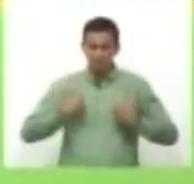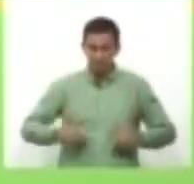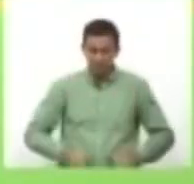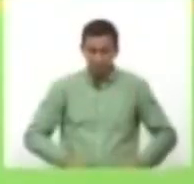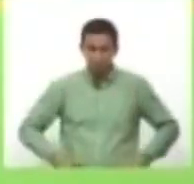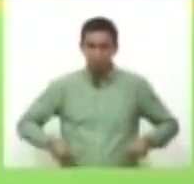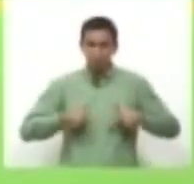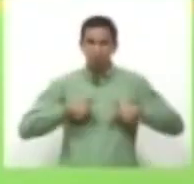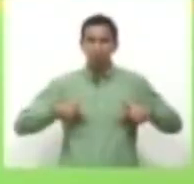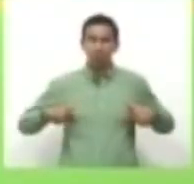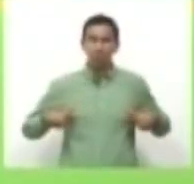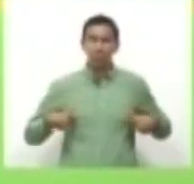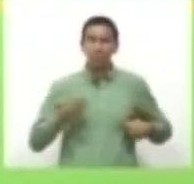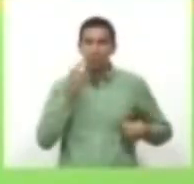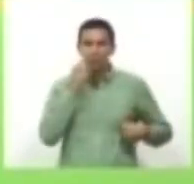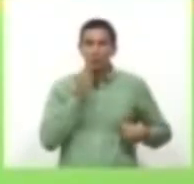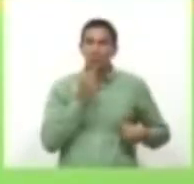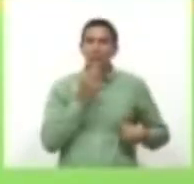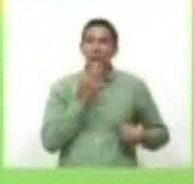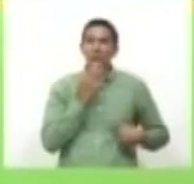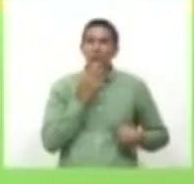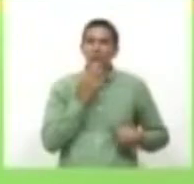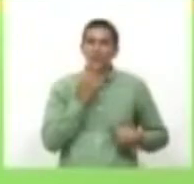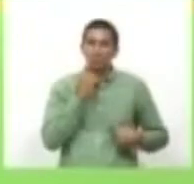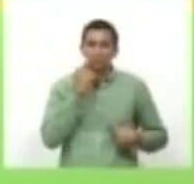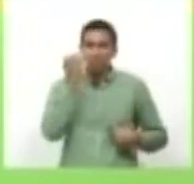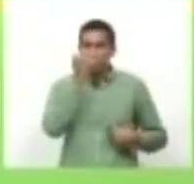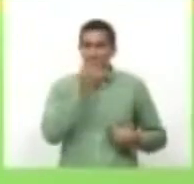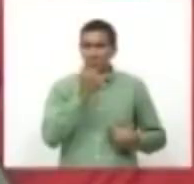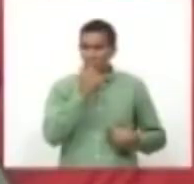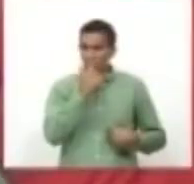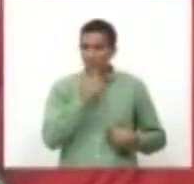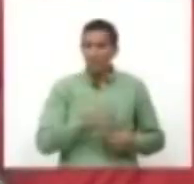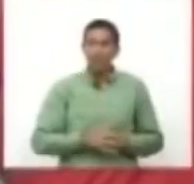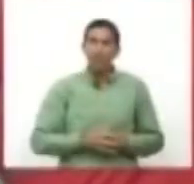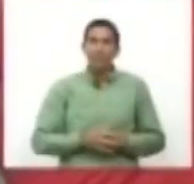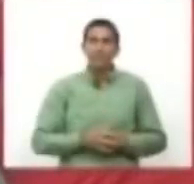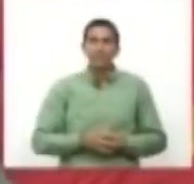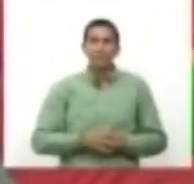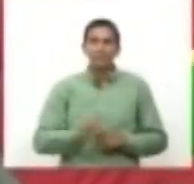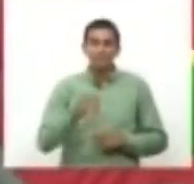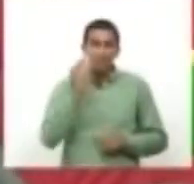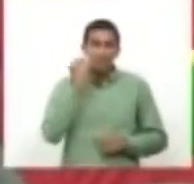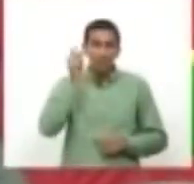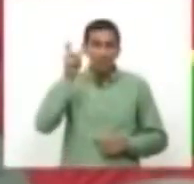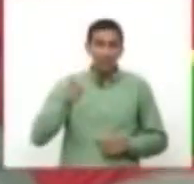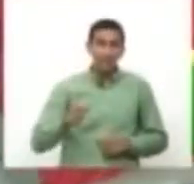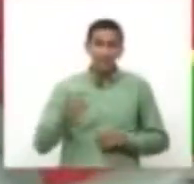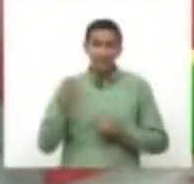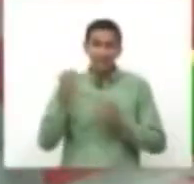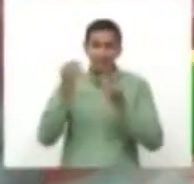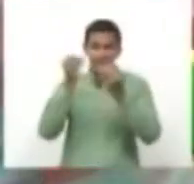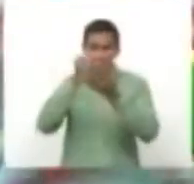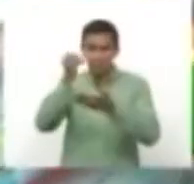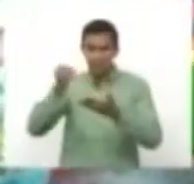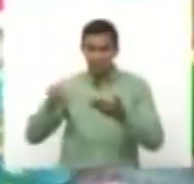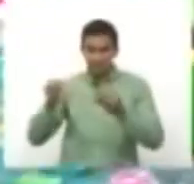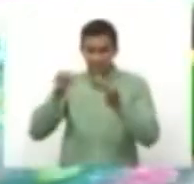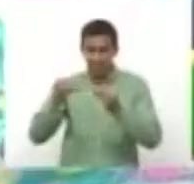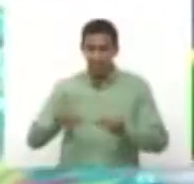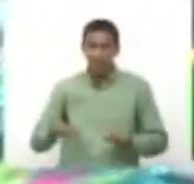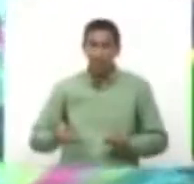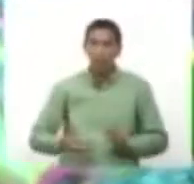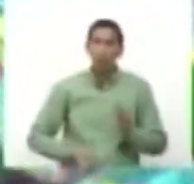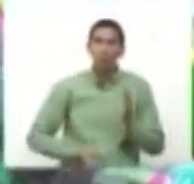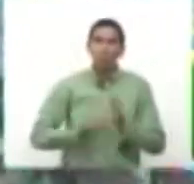Azure y lo hace precisamente en este mes del amor y la amistad. La diseñadora de modas María Camila Garzón lanzó